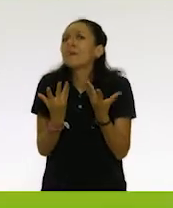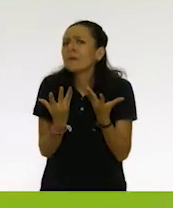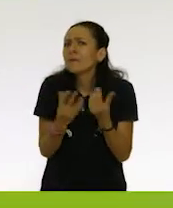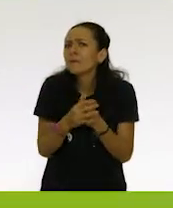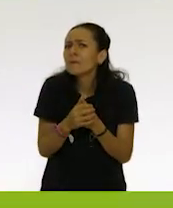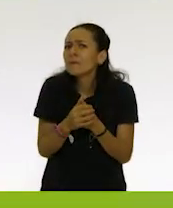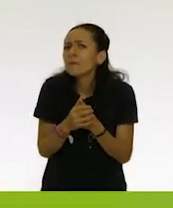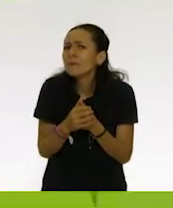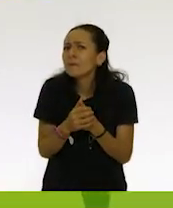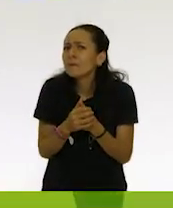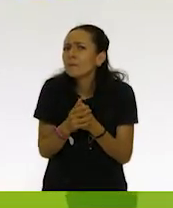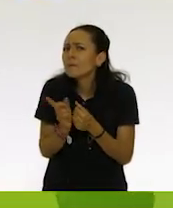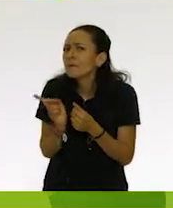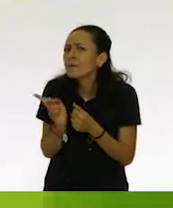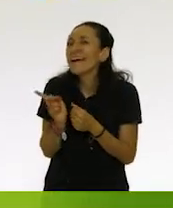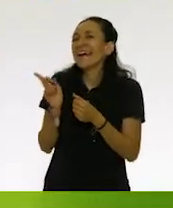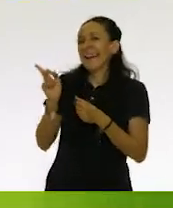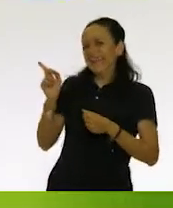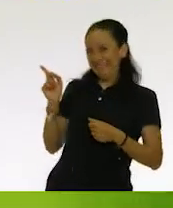¡4!